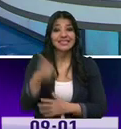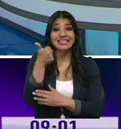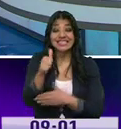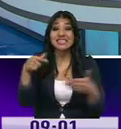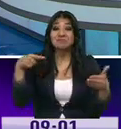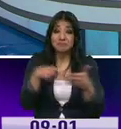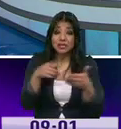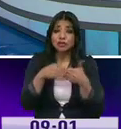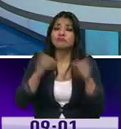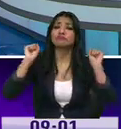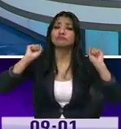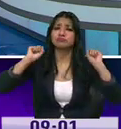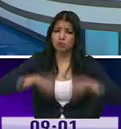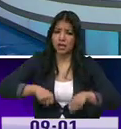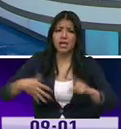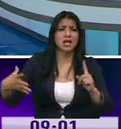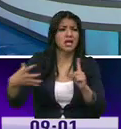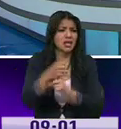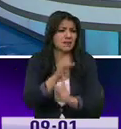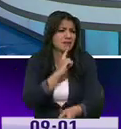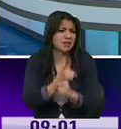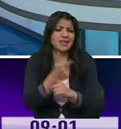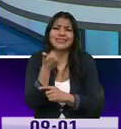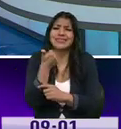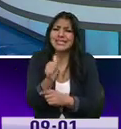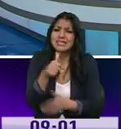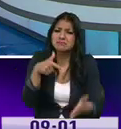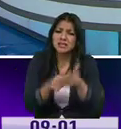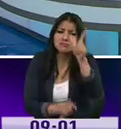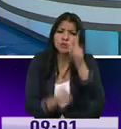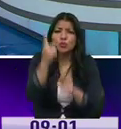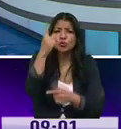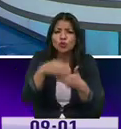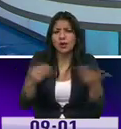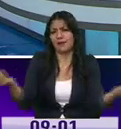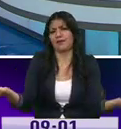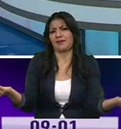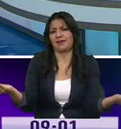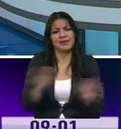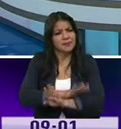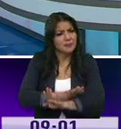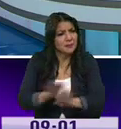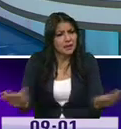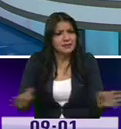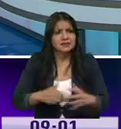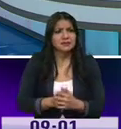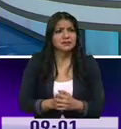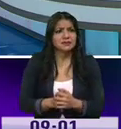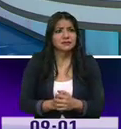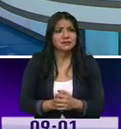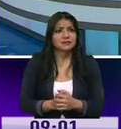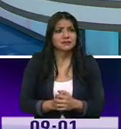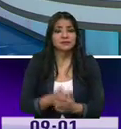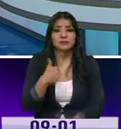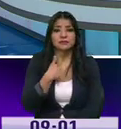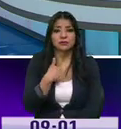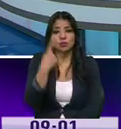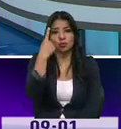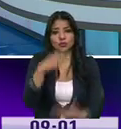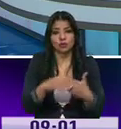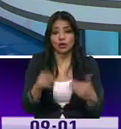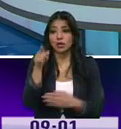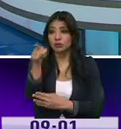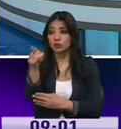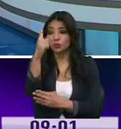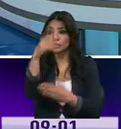se puede y lo vamos a lograr. Pero oiga, 10 mil personas de un dólar. Imagínese, pero solamente si va usted un dolarito, la